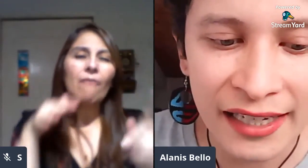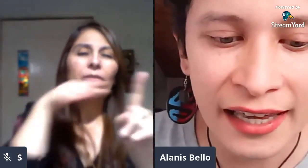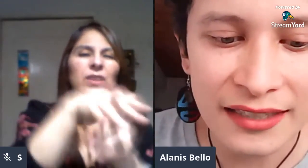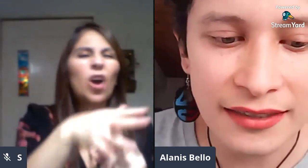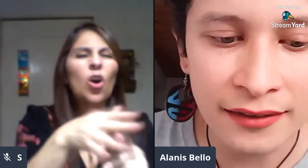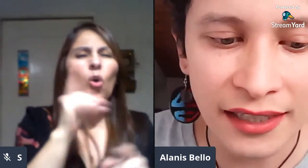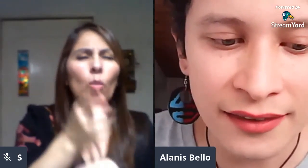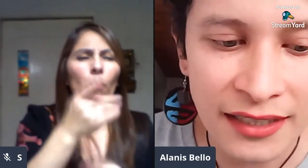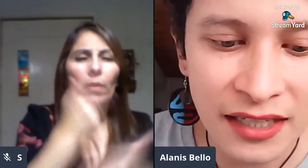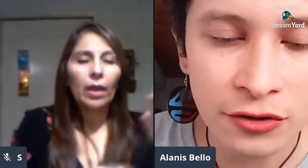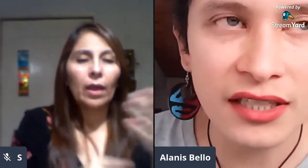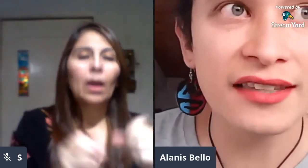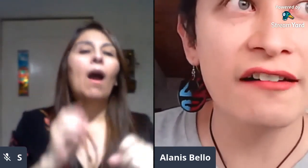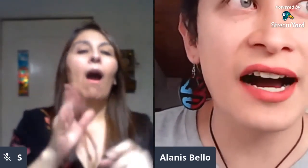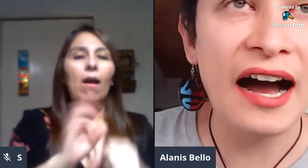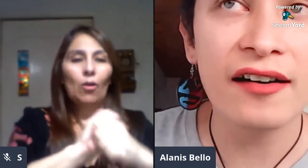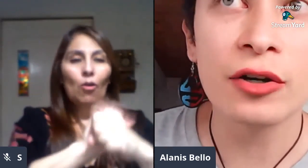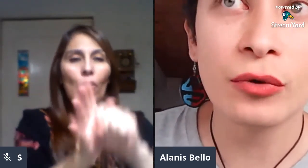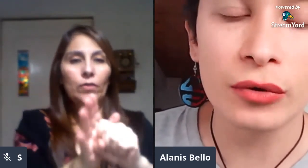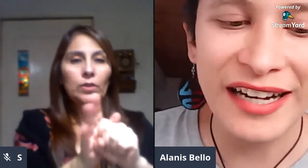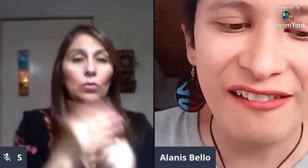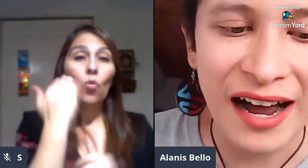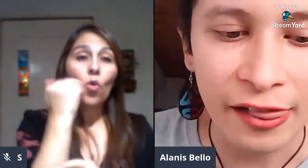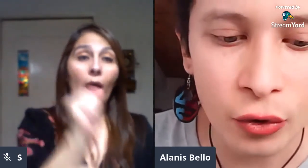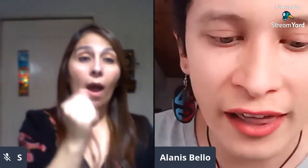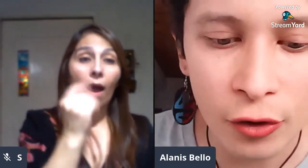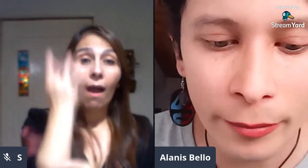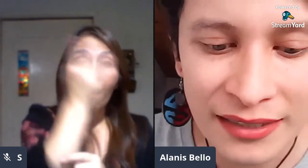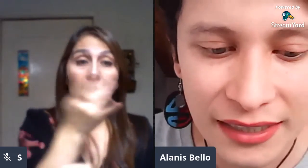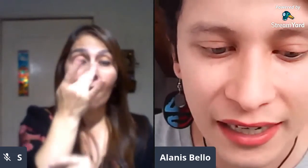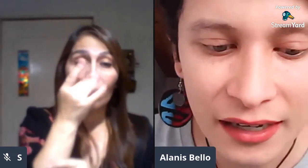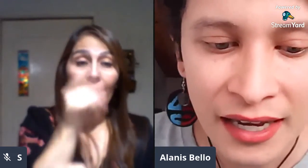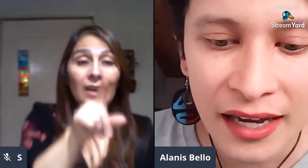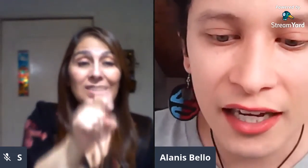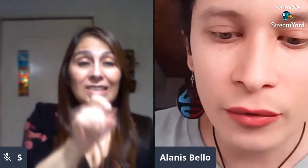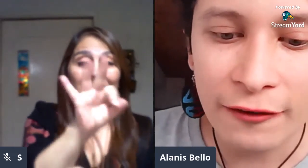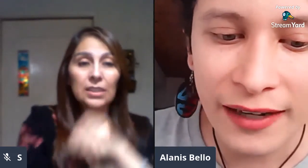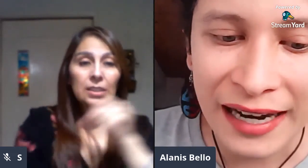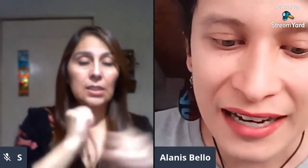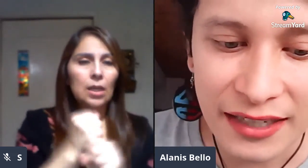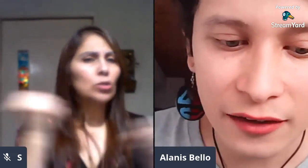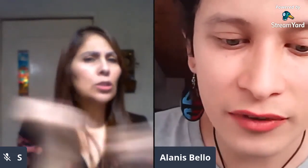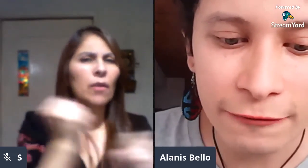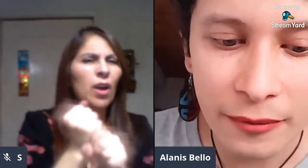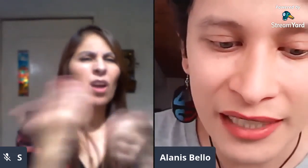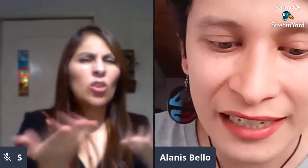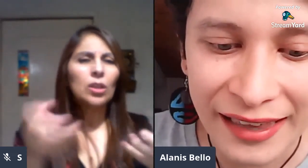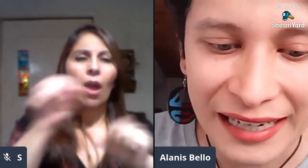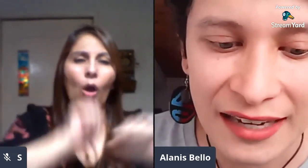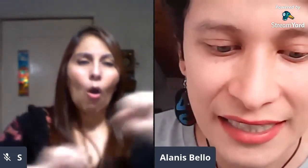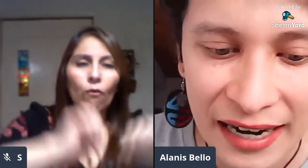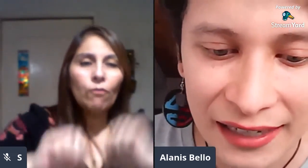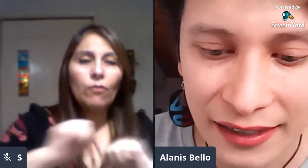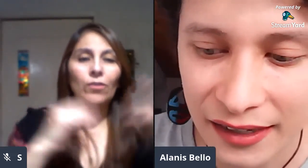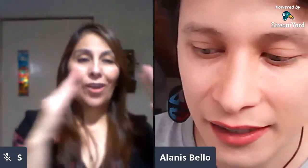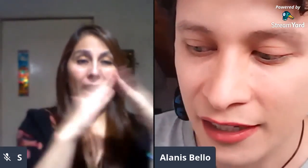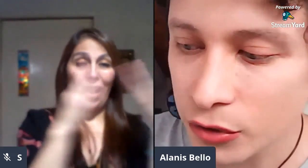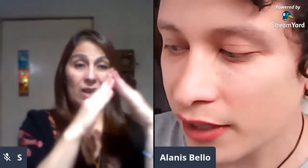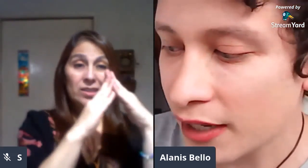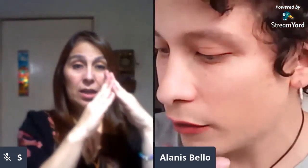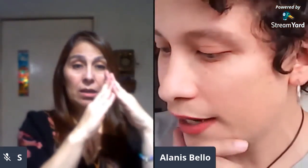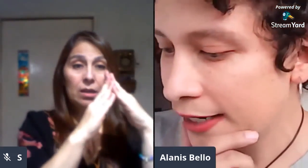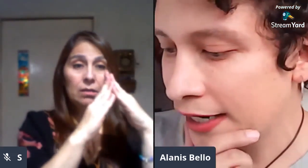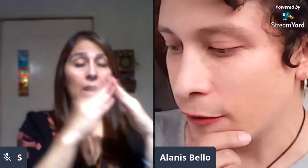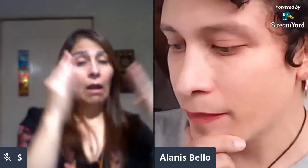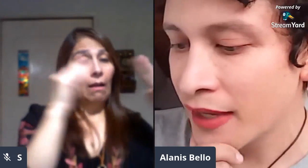mujer negra de 63 años que trabajaba como trabajadora doméstica en una casa de una familia de clase alta en el